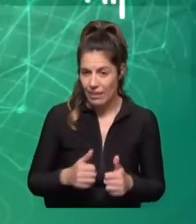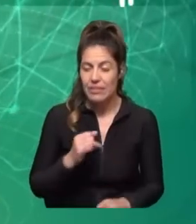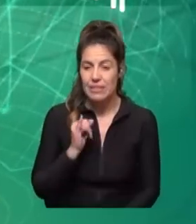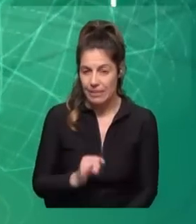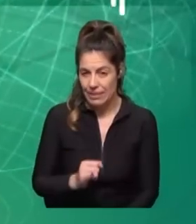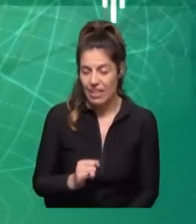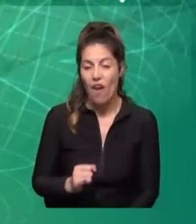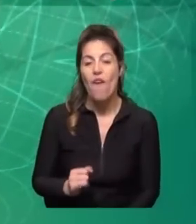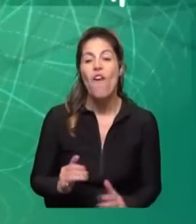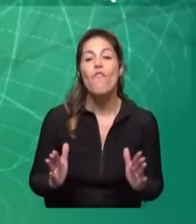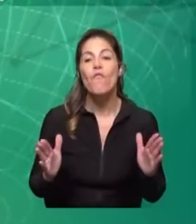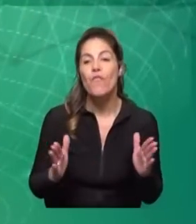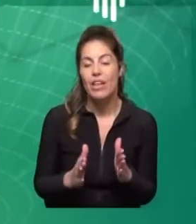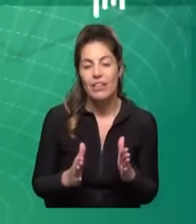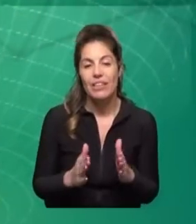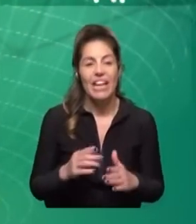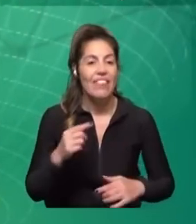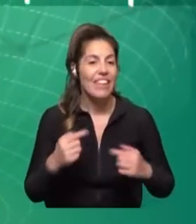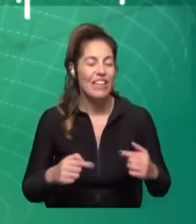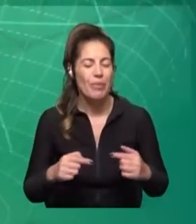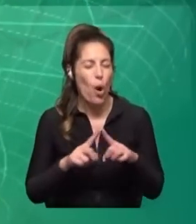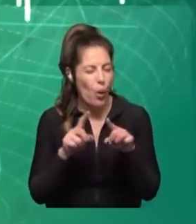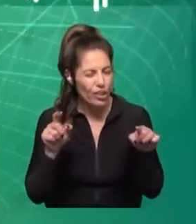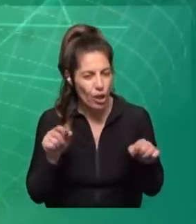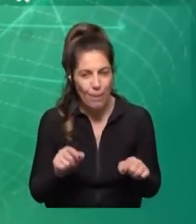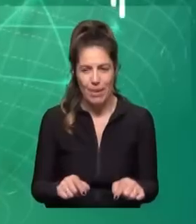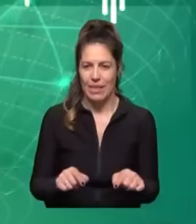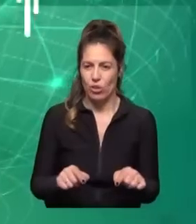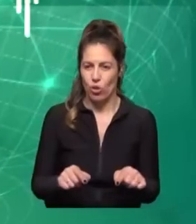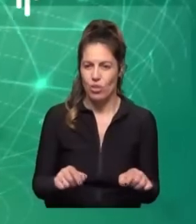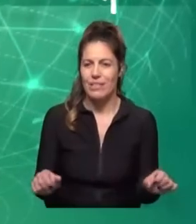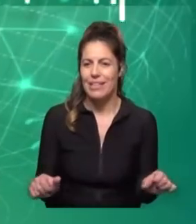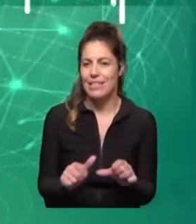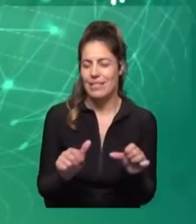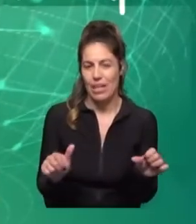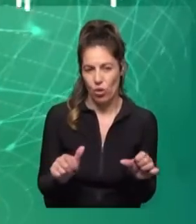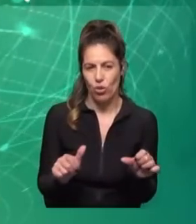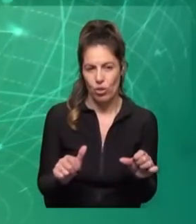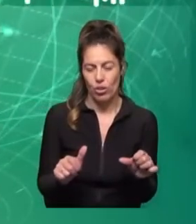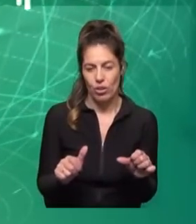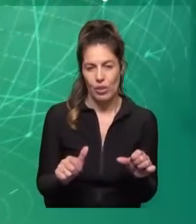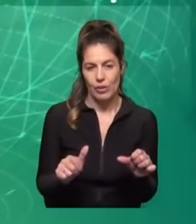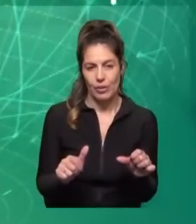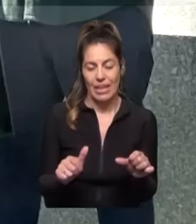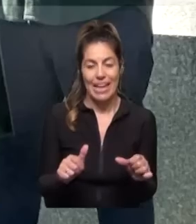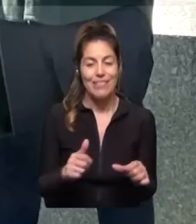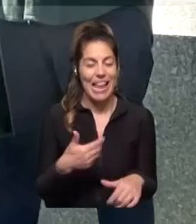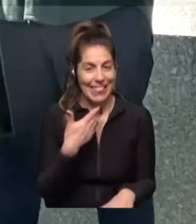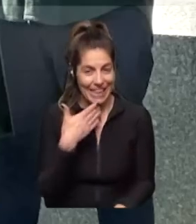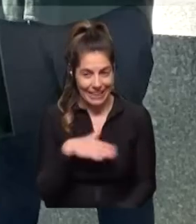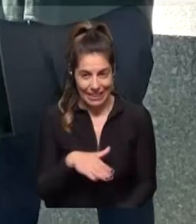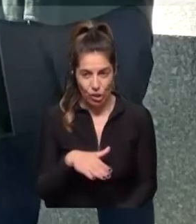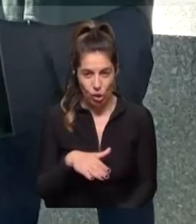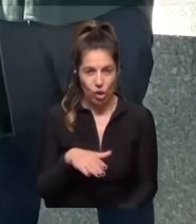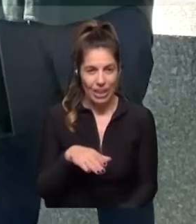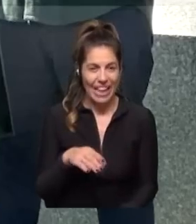frente a determinados que se le habían hecho y en el entendido que